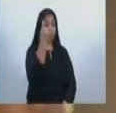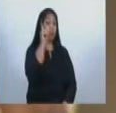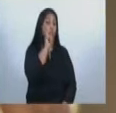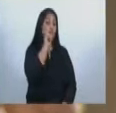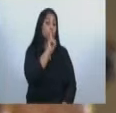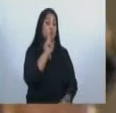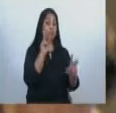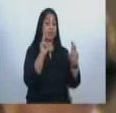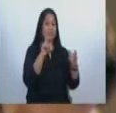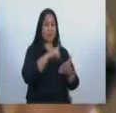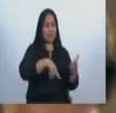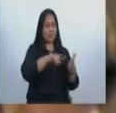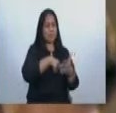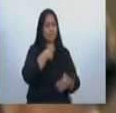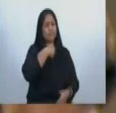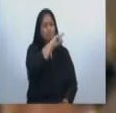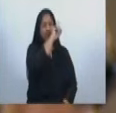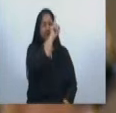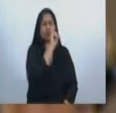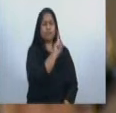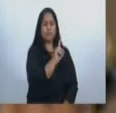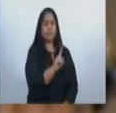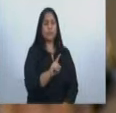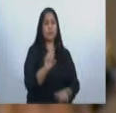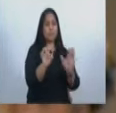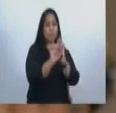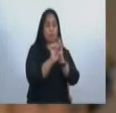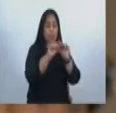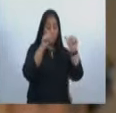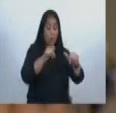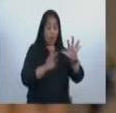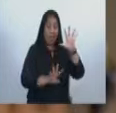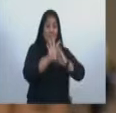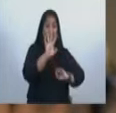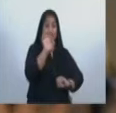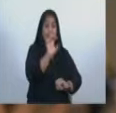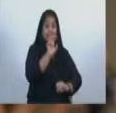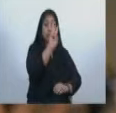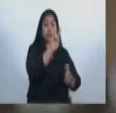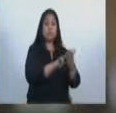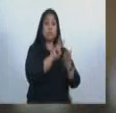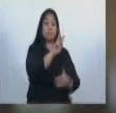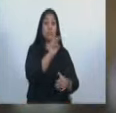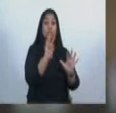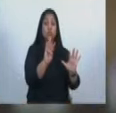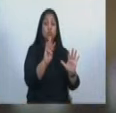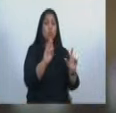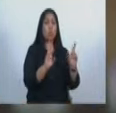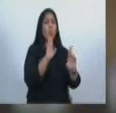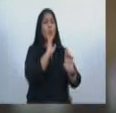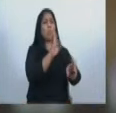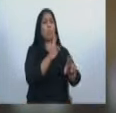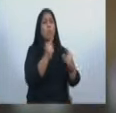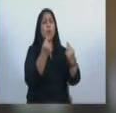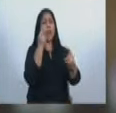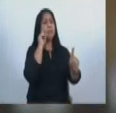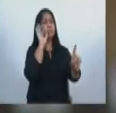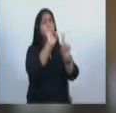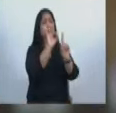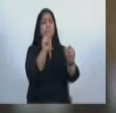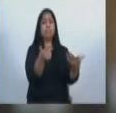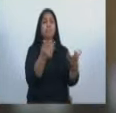cuanto al electorado quería preguntarle si el día de hoy fuera 14 de enero de 2028 qué resultados visualiza para su gestión en